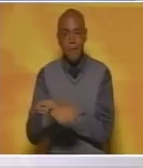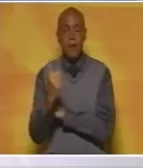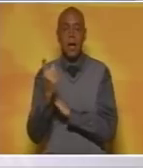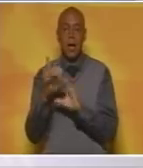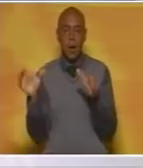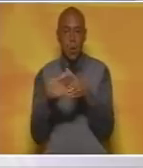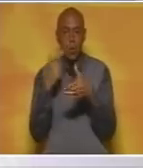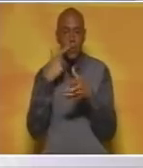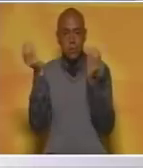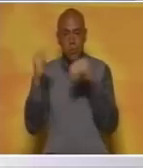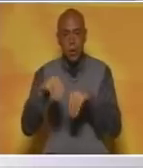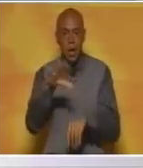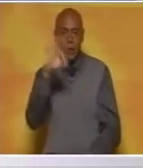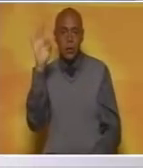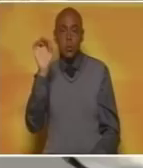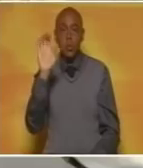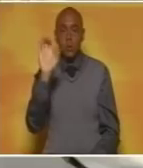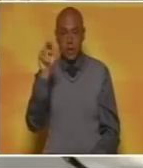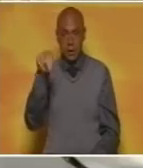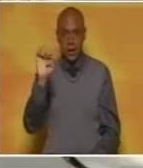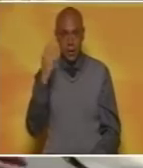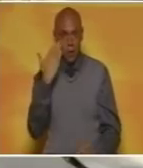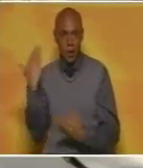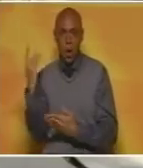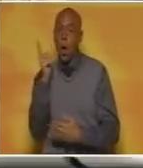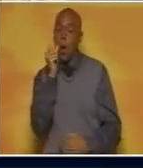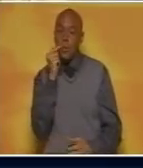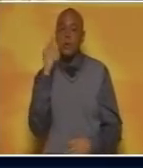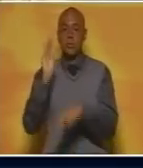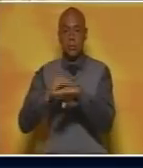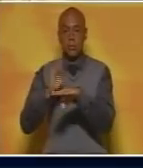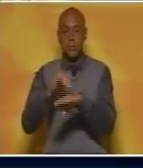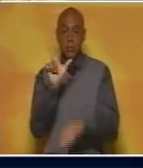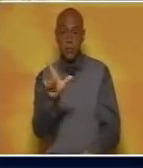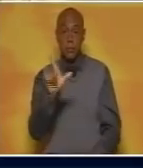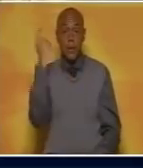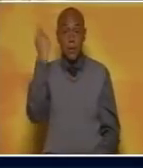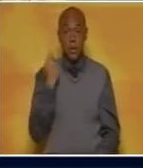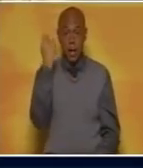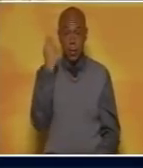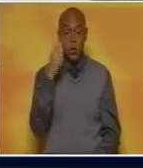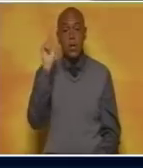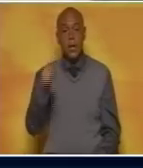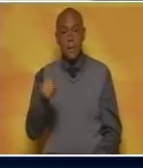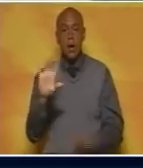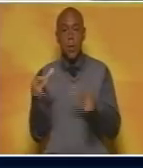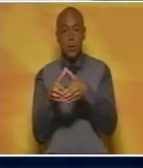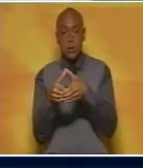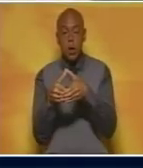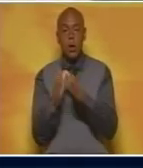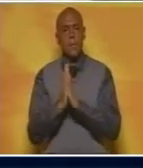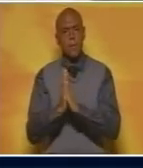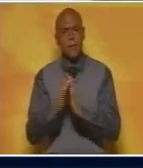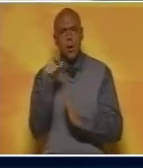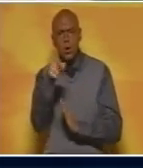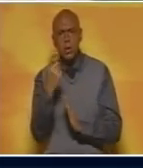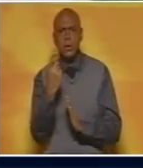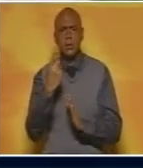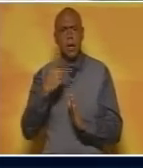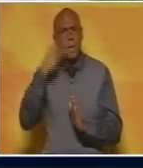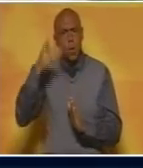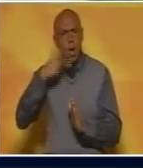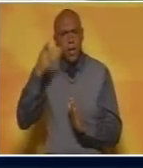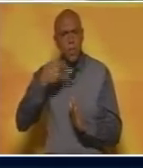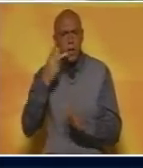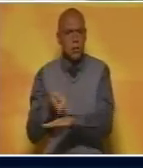de Postulaciones del CNE. Amengual solicitó a los diputados del PSUV y a los de oposición que no politicen ni partidicen el